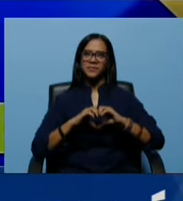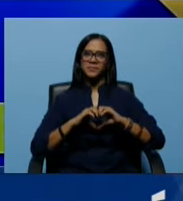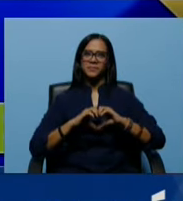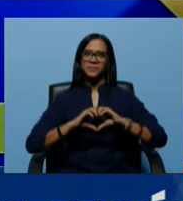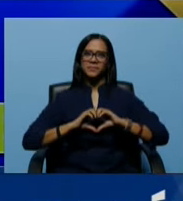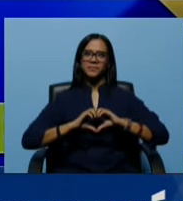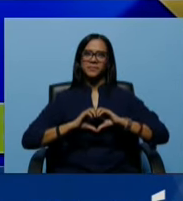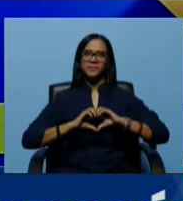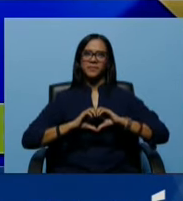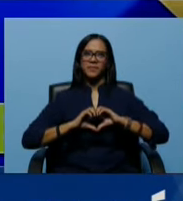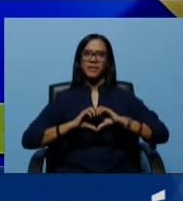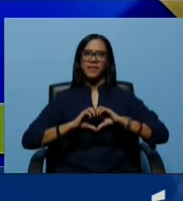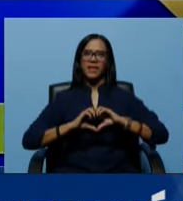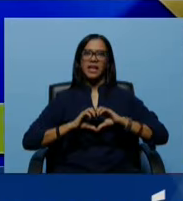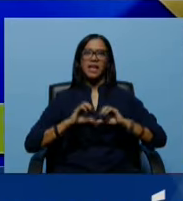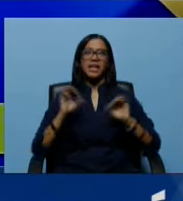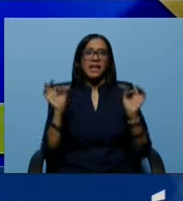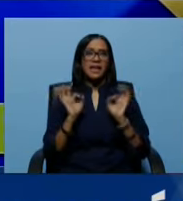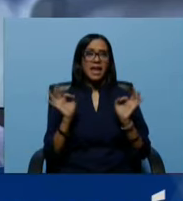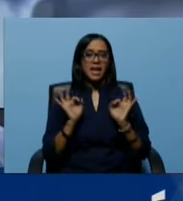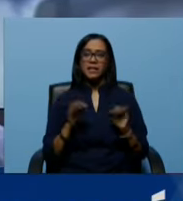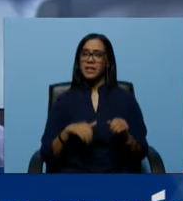Ah, Silita, nadie puede